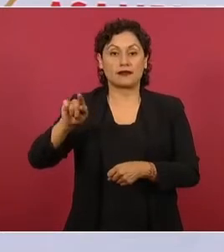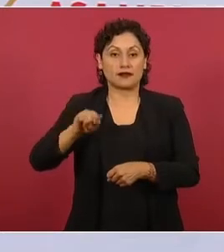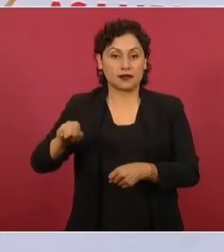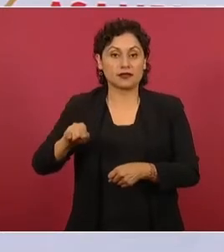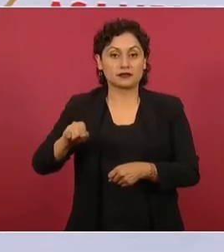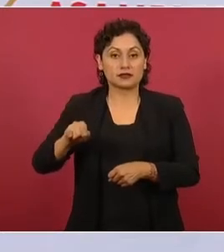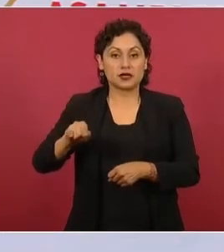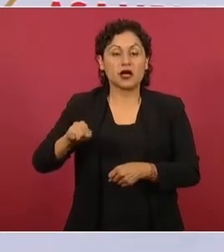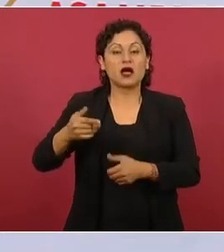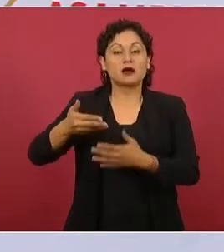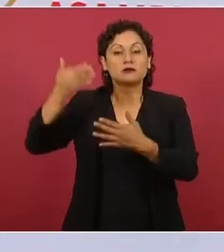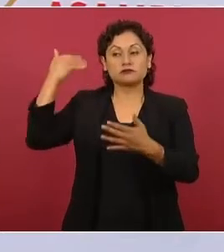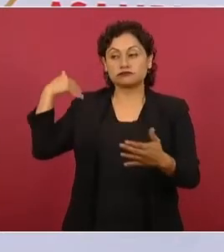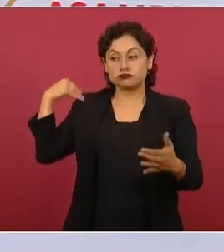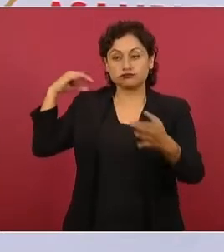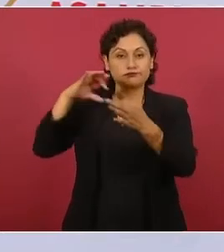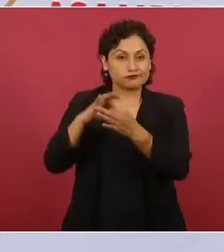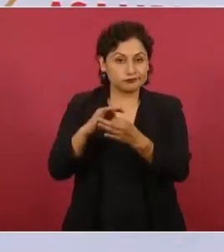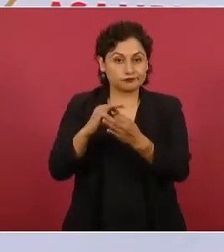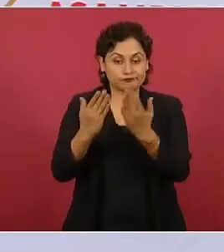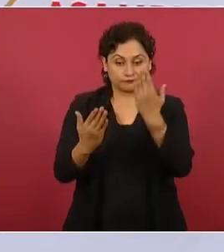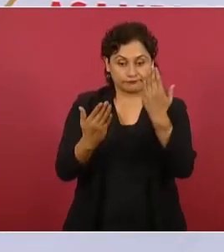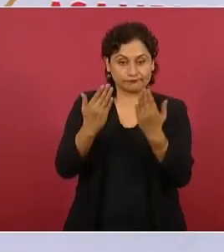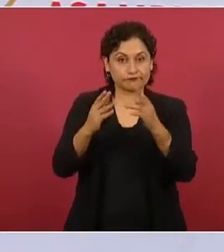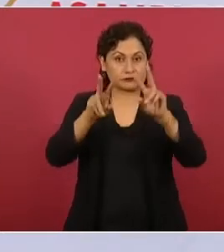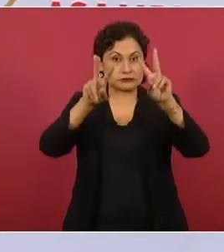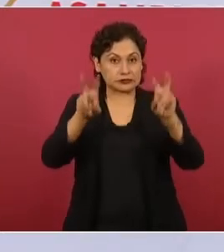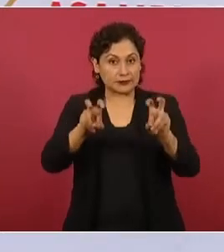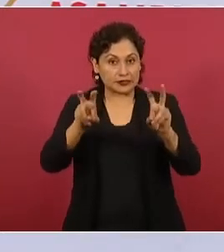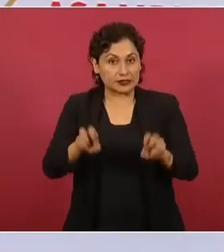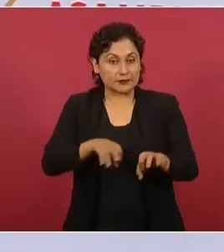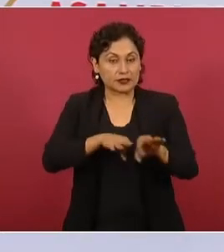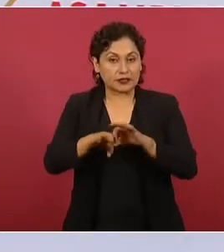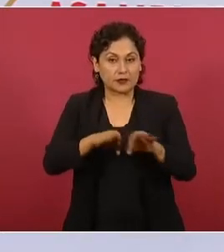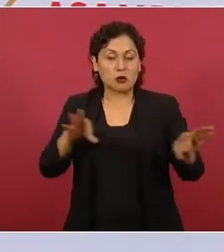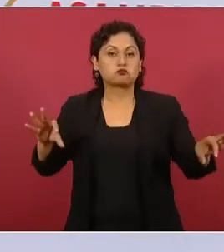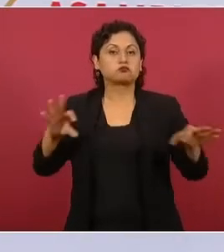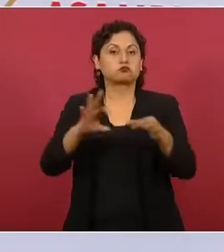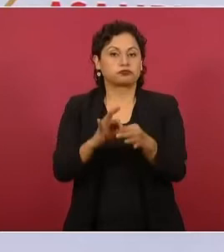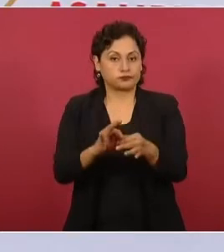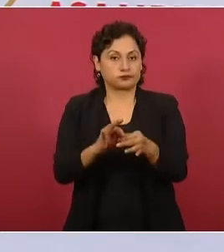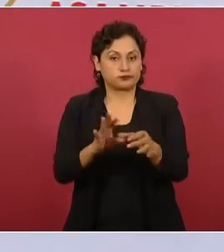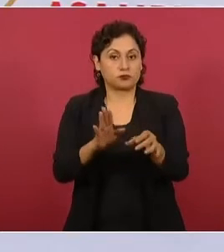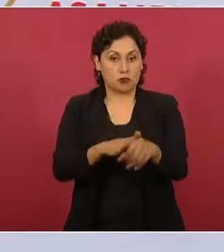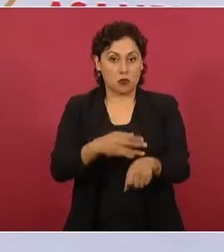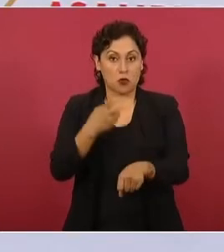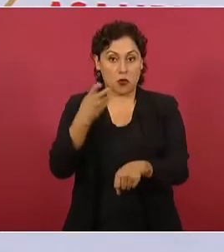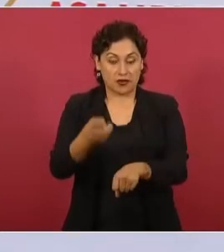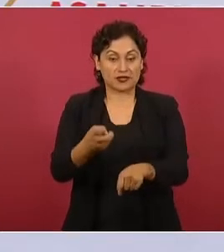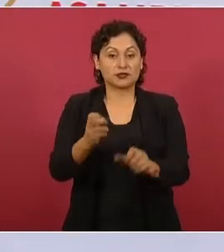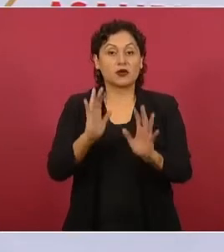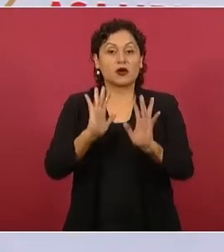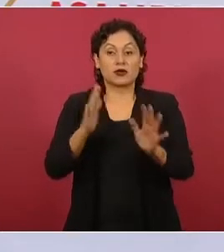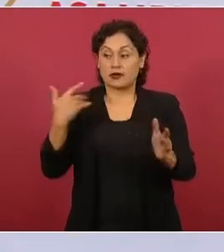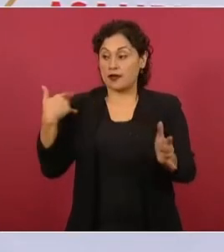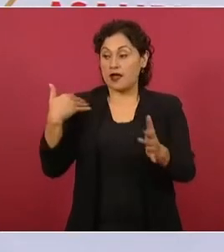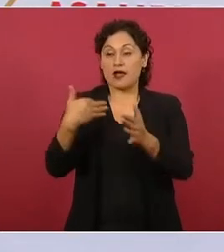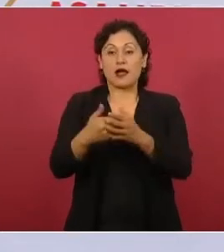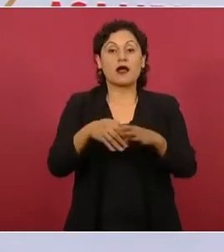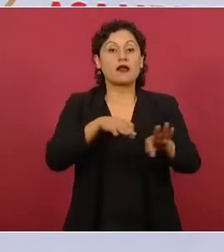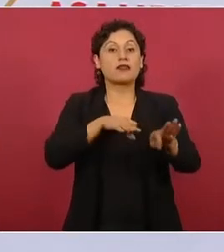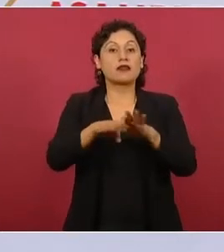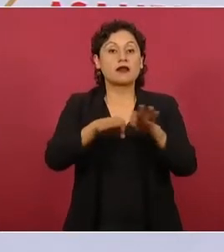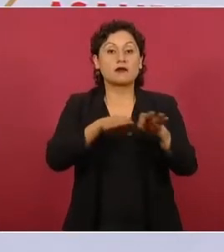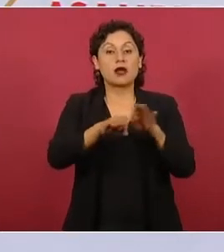importantes coincidencias con su agenda de trabajo. Por eso, ya una vez puesta en marcha el portafolio de